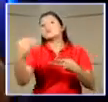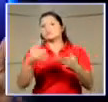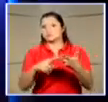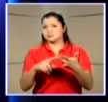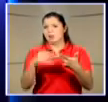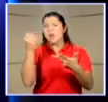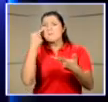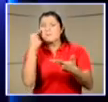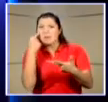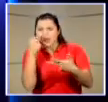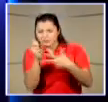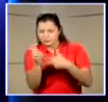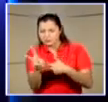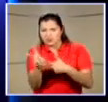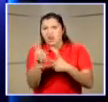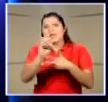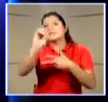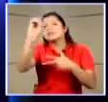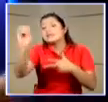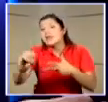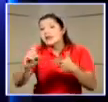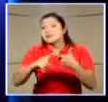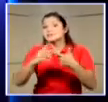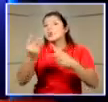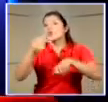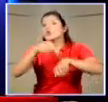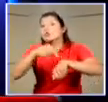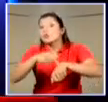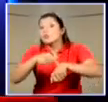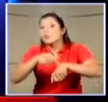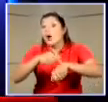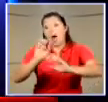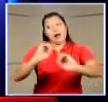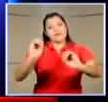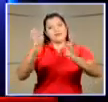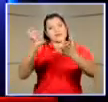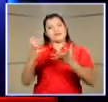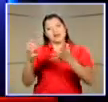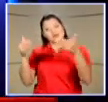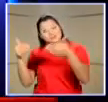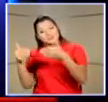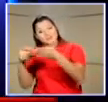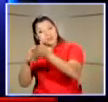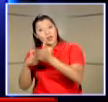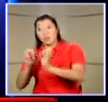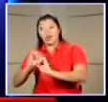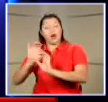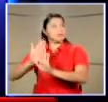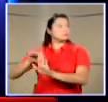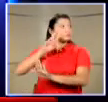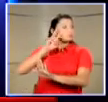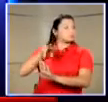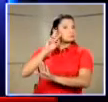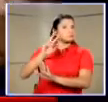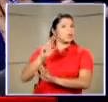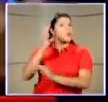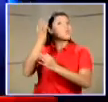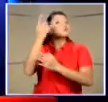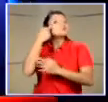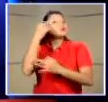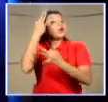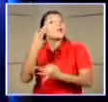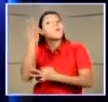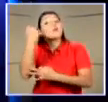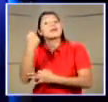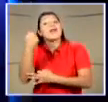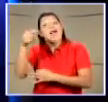qué no revisamos los plazos de esas deudas? Nadie quiere tocar las deudas. Y yo creo que nadie quiere tocar las deudas porque aquí hay